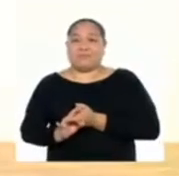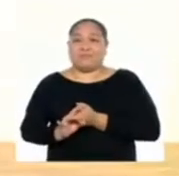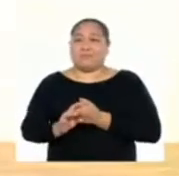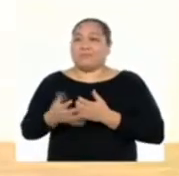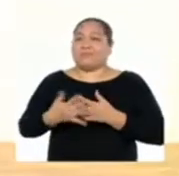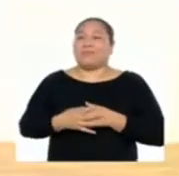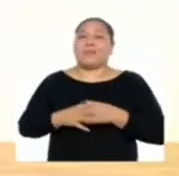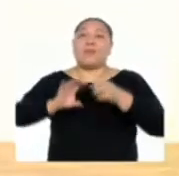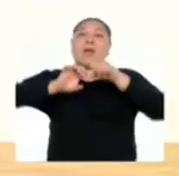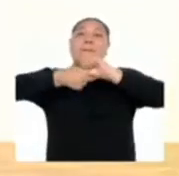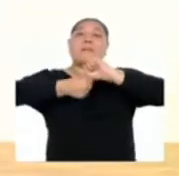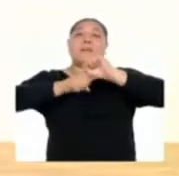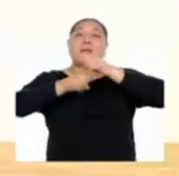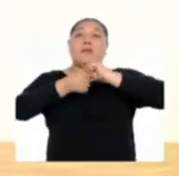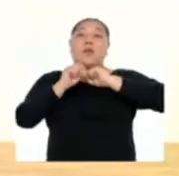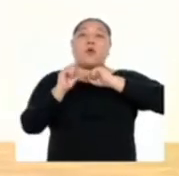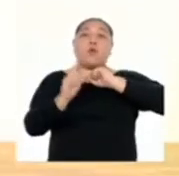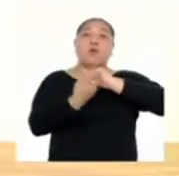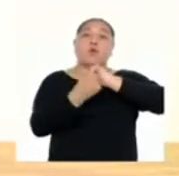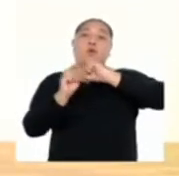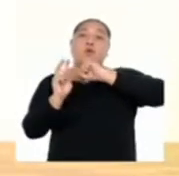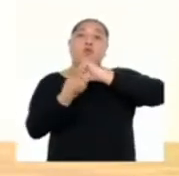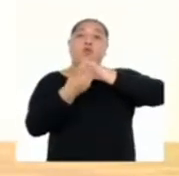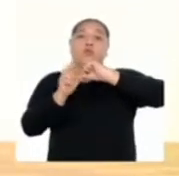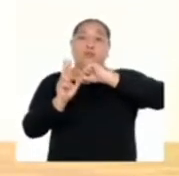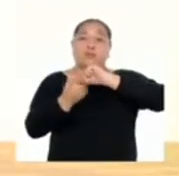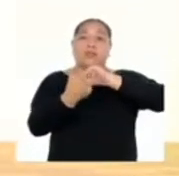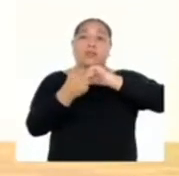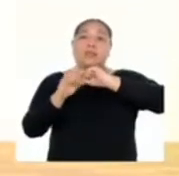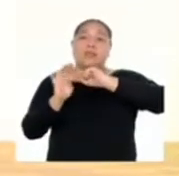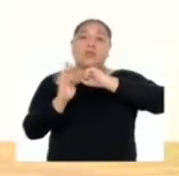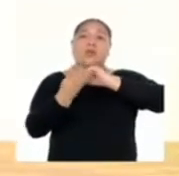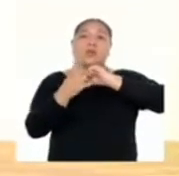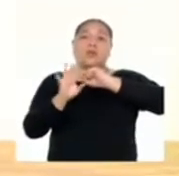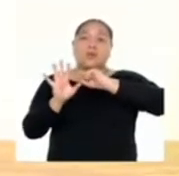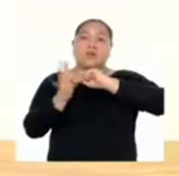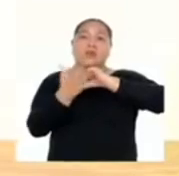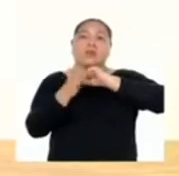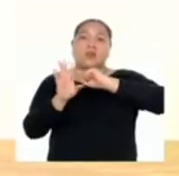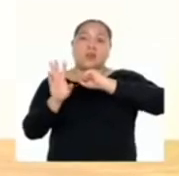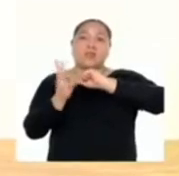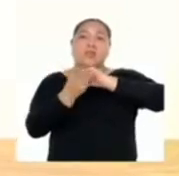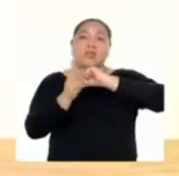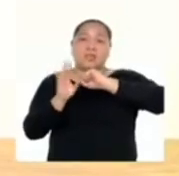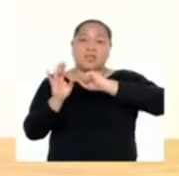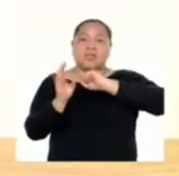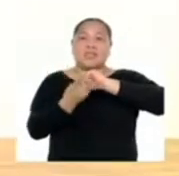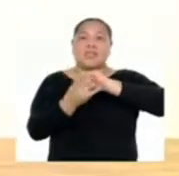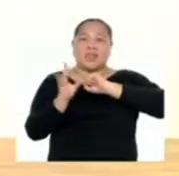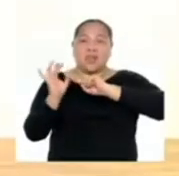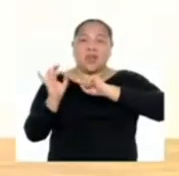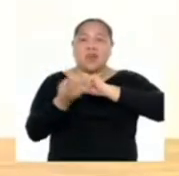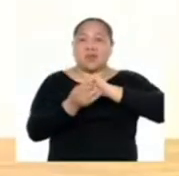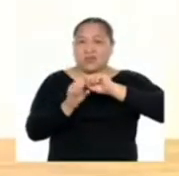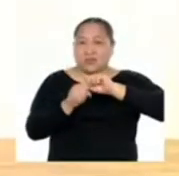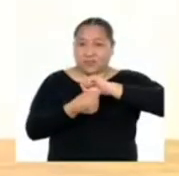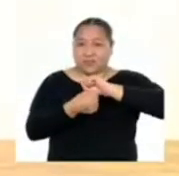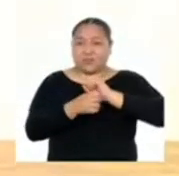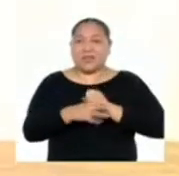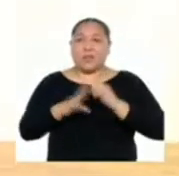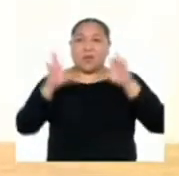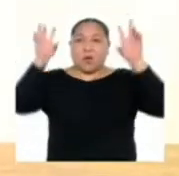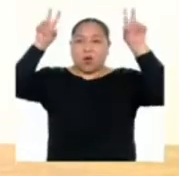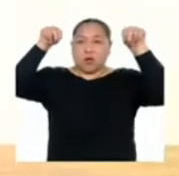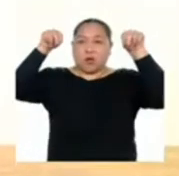8. Luego la exprimimos y hacemos 1, 2, 3, 4, 5, 6, 7, 8. Y luego